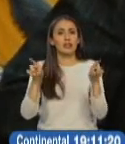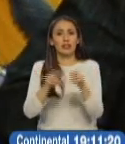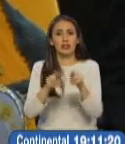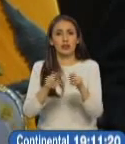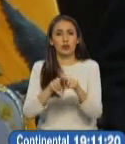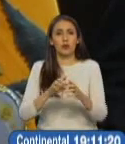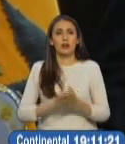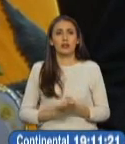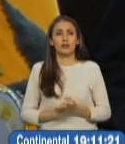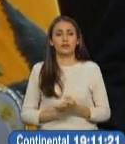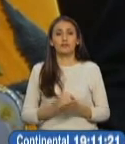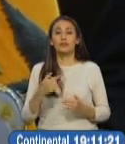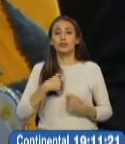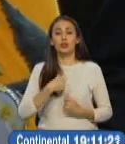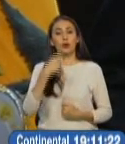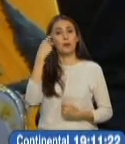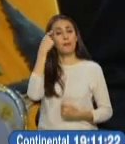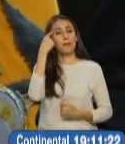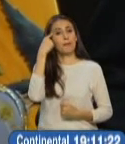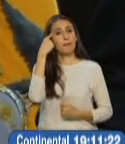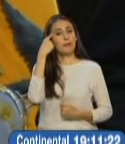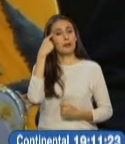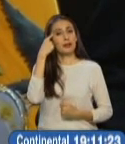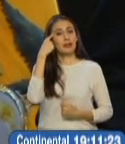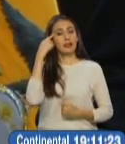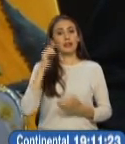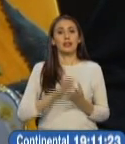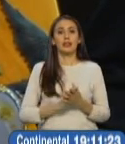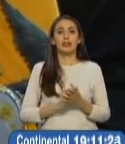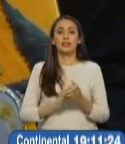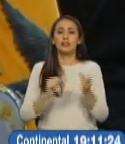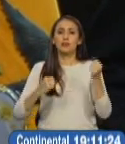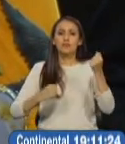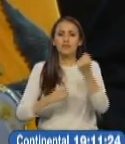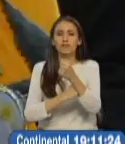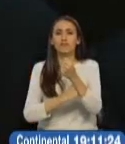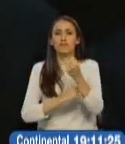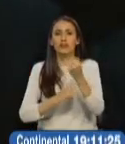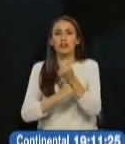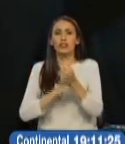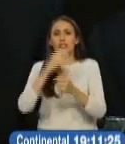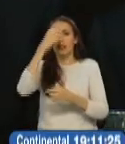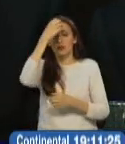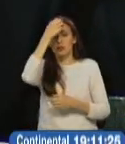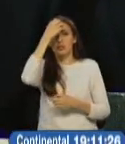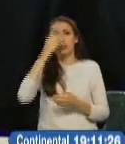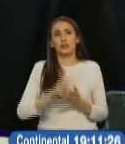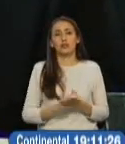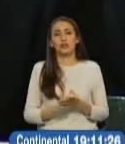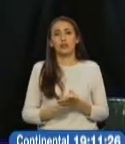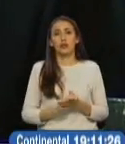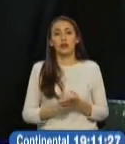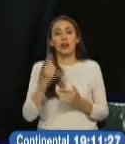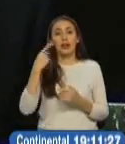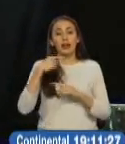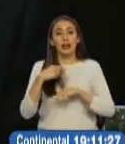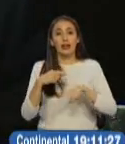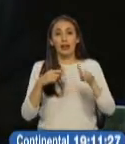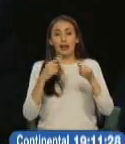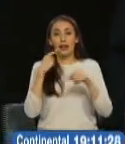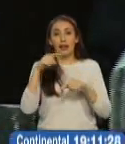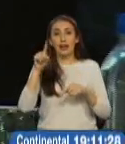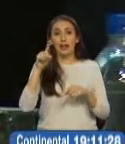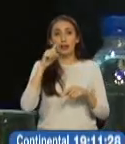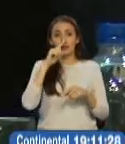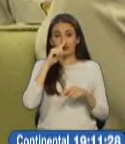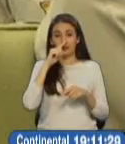antecedieron. Considero que es una apuesta segura potencializar la educación. Falconi adelantó que se culminarán las obras que